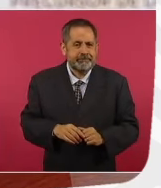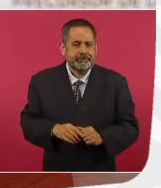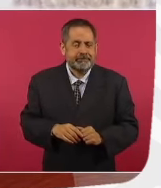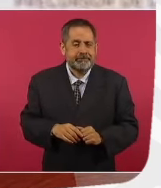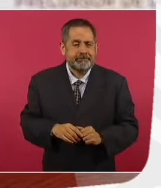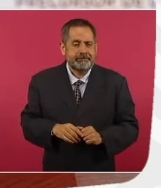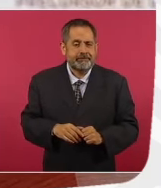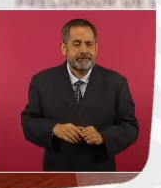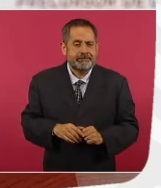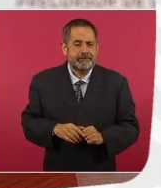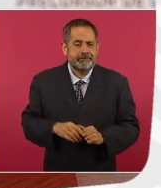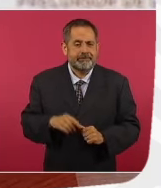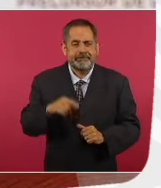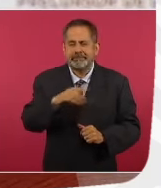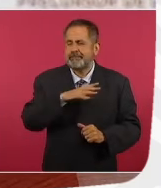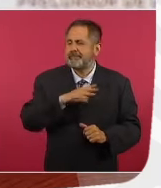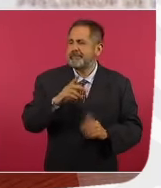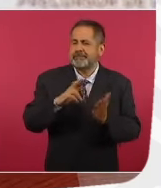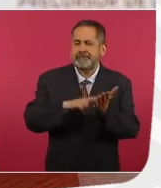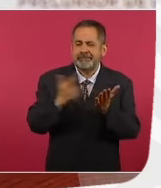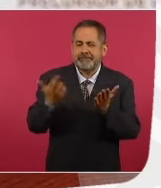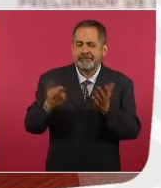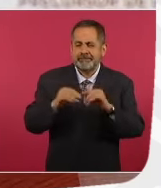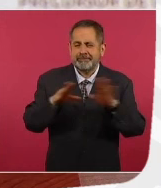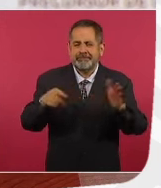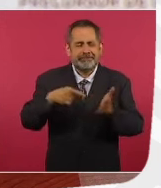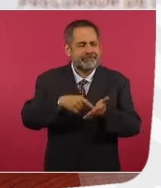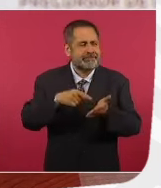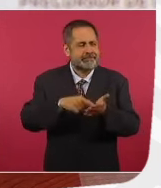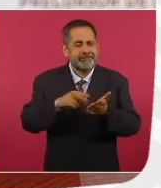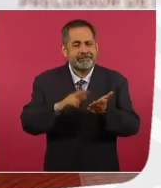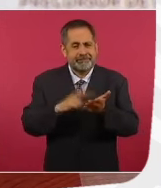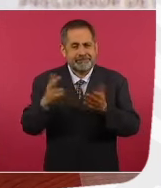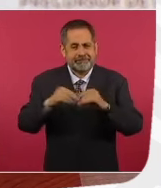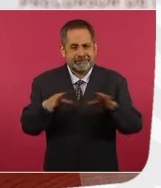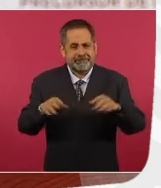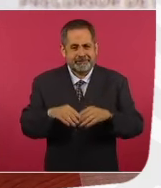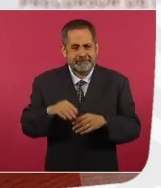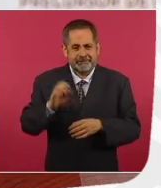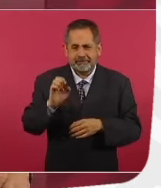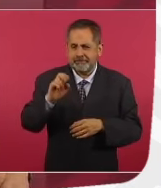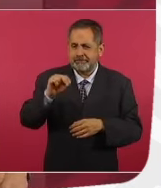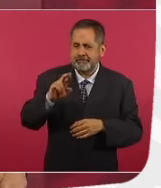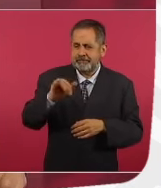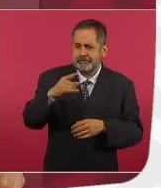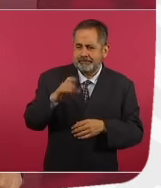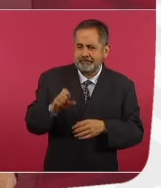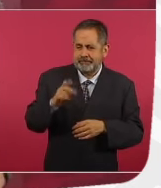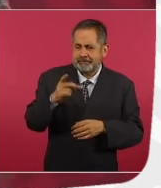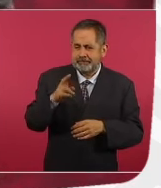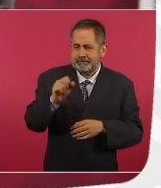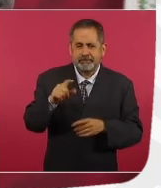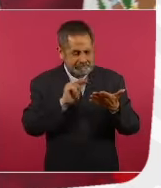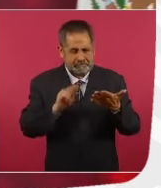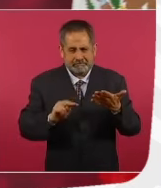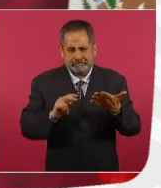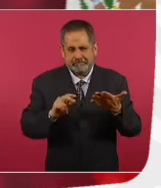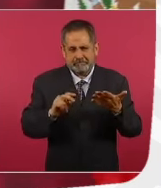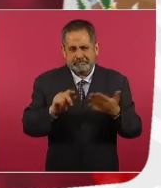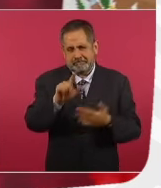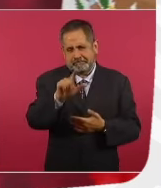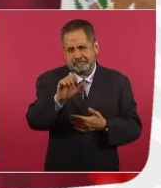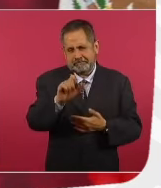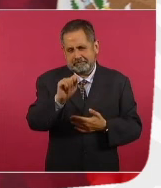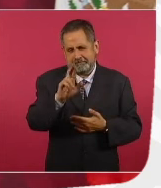hay una revista de Enrique krause que se llama letras libres